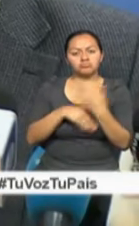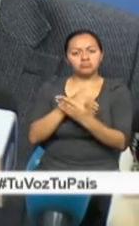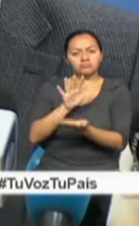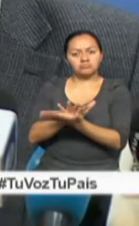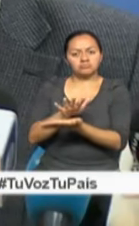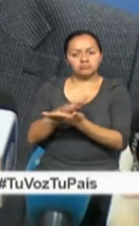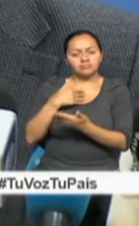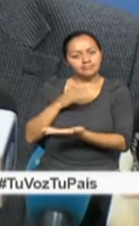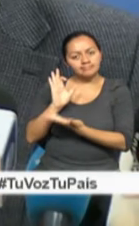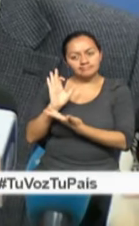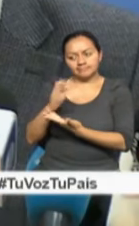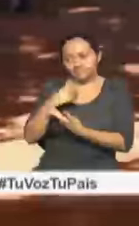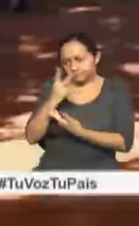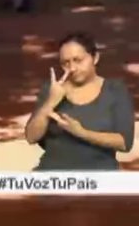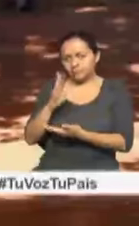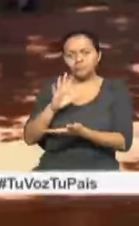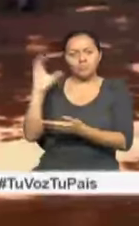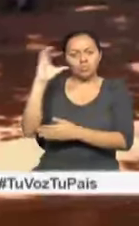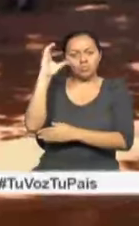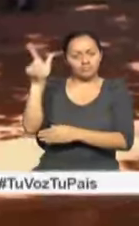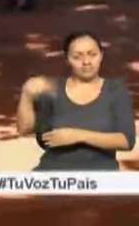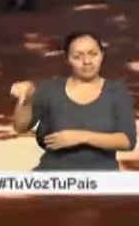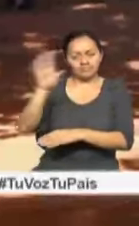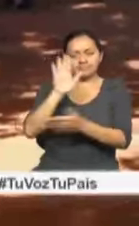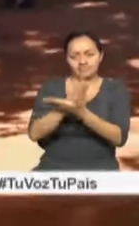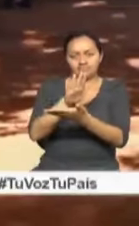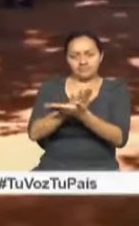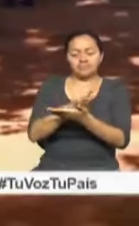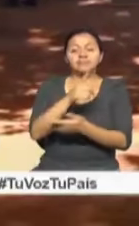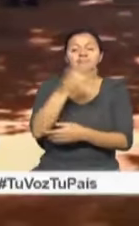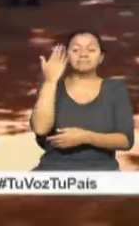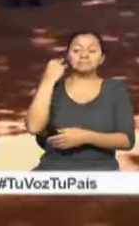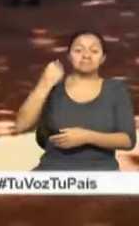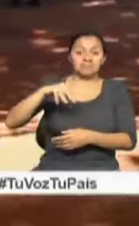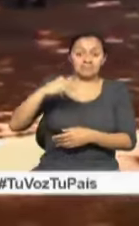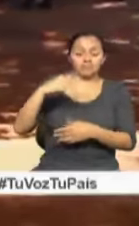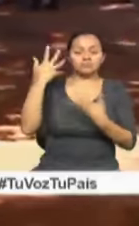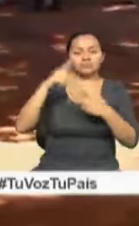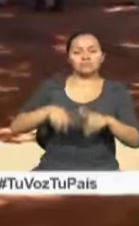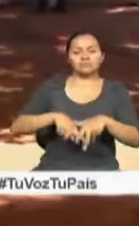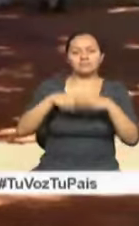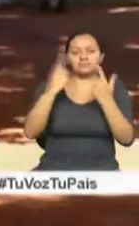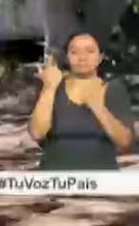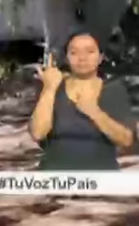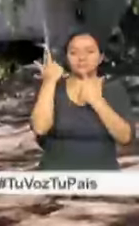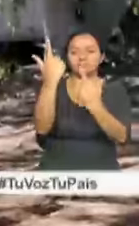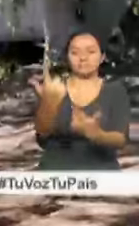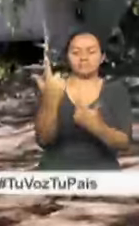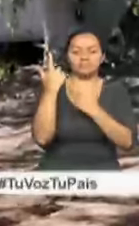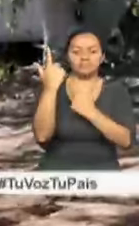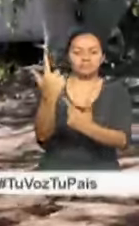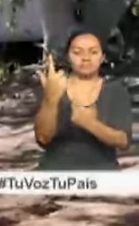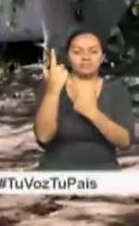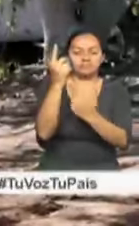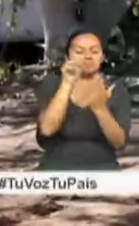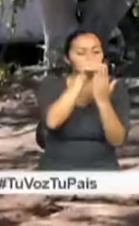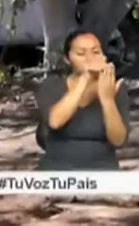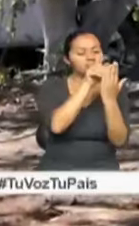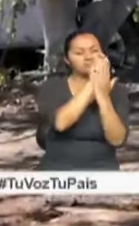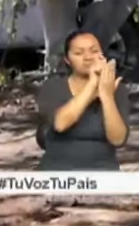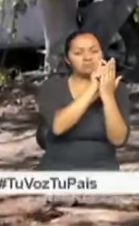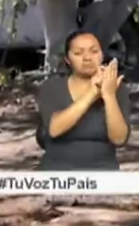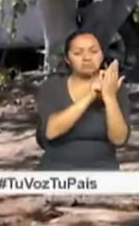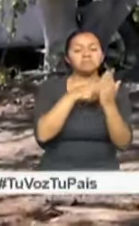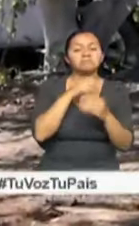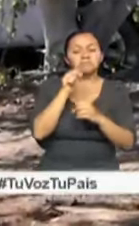tranquilidad a los colombianos. El abandono de armas comenzó el miércoles con el registro del material de guerra. El proceso tiene un retraso de